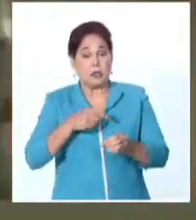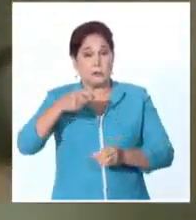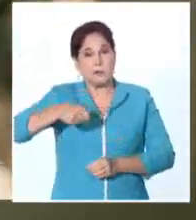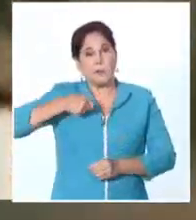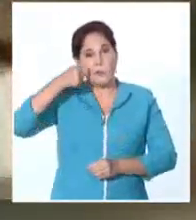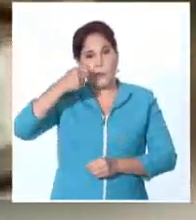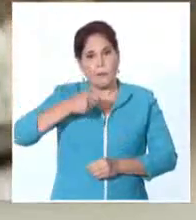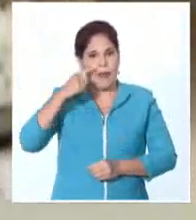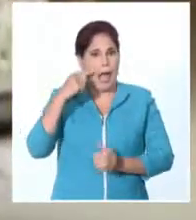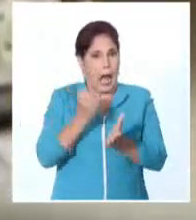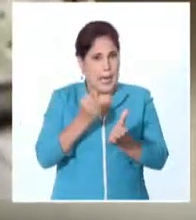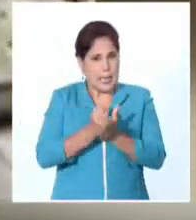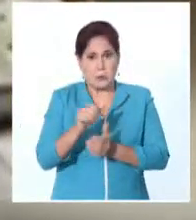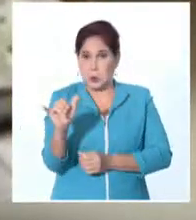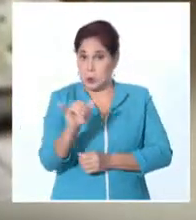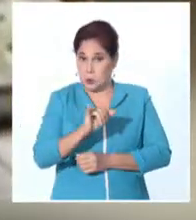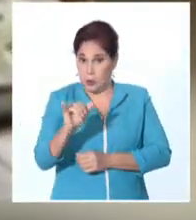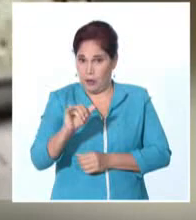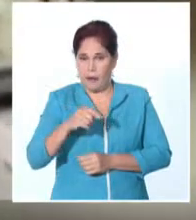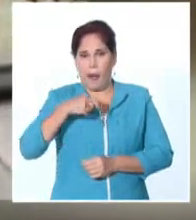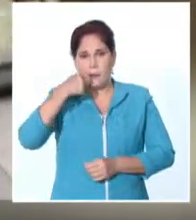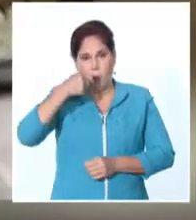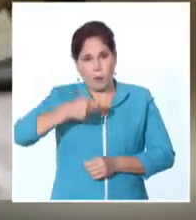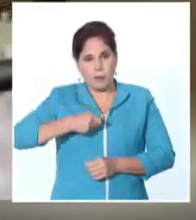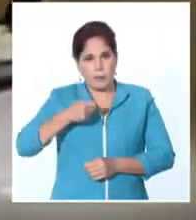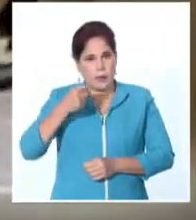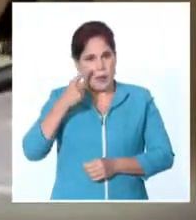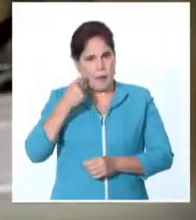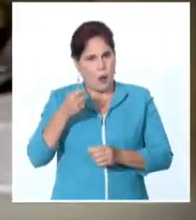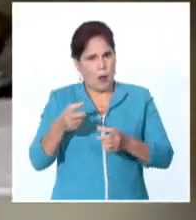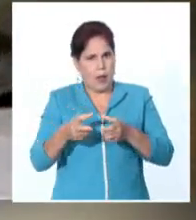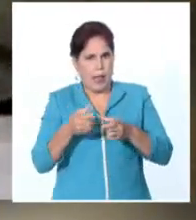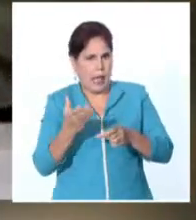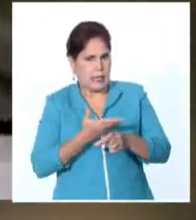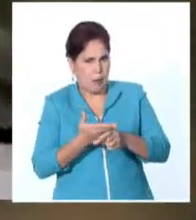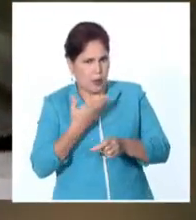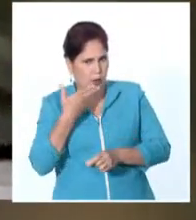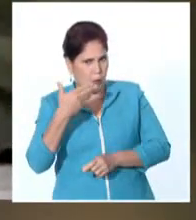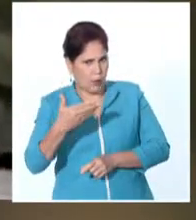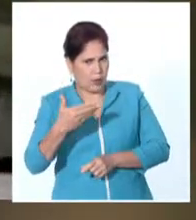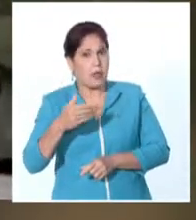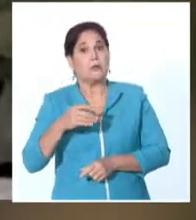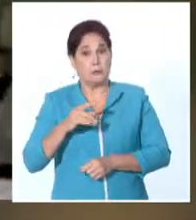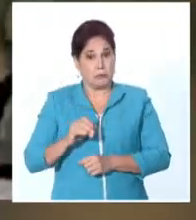ajo. La cebolla que le mandamos a la banda.